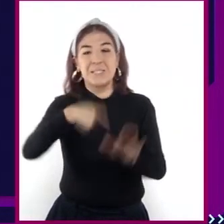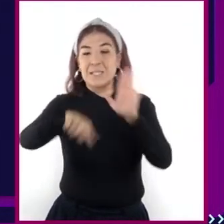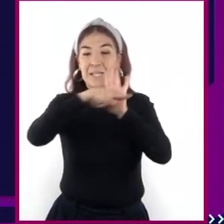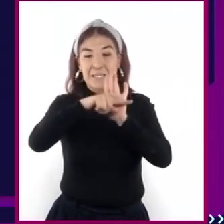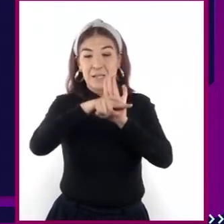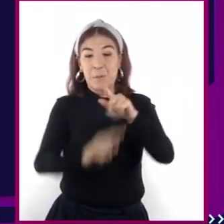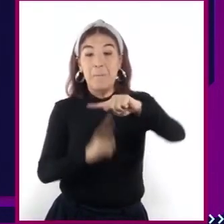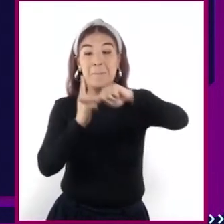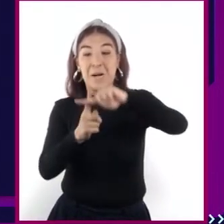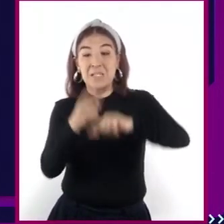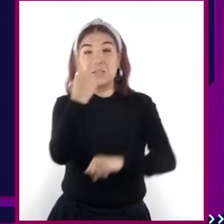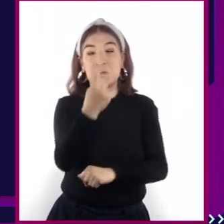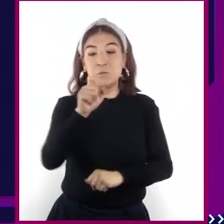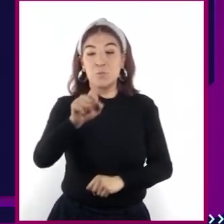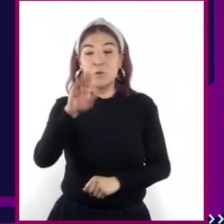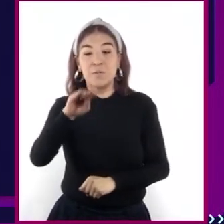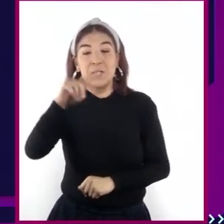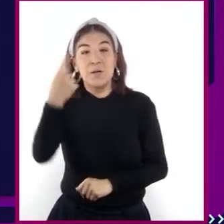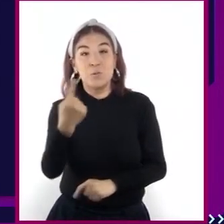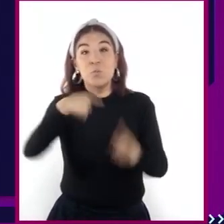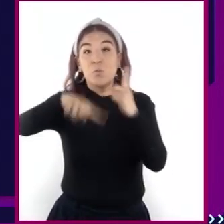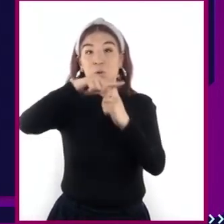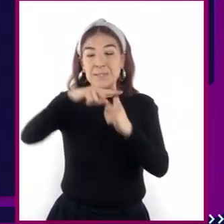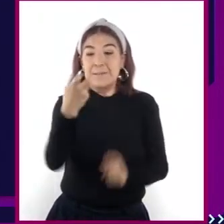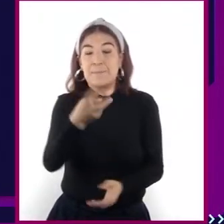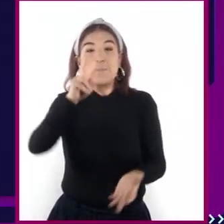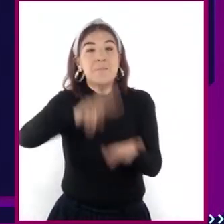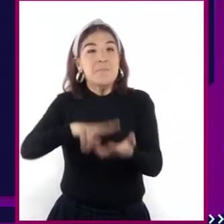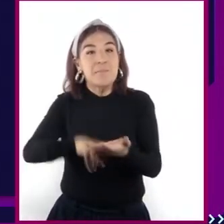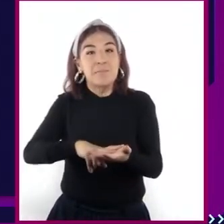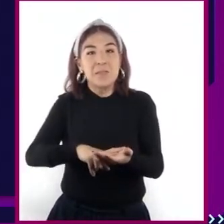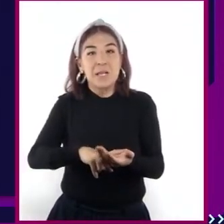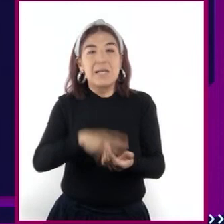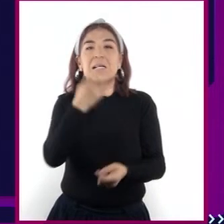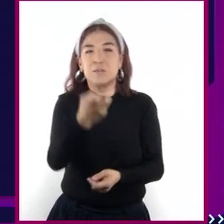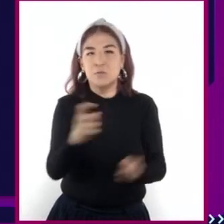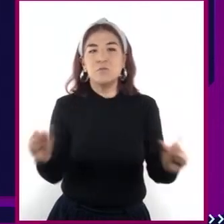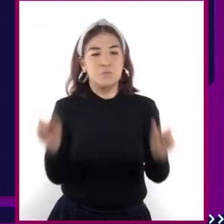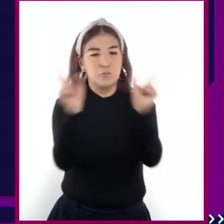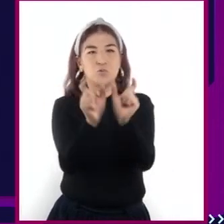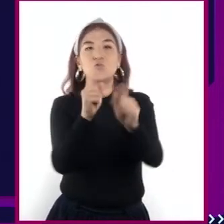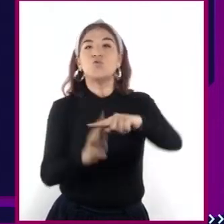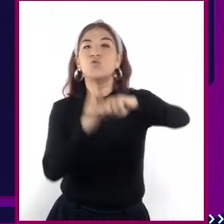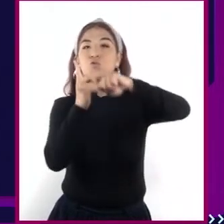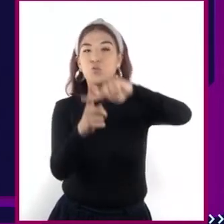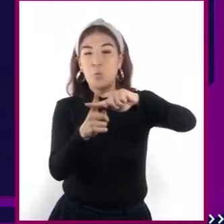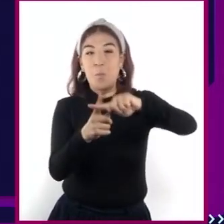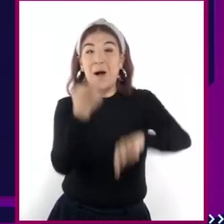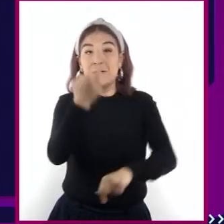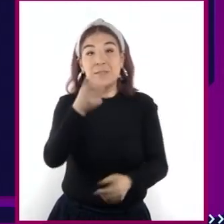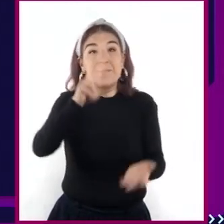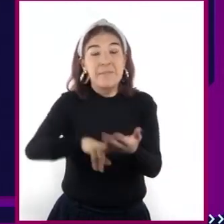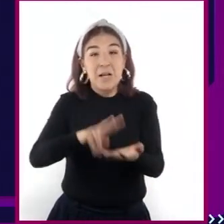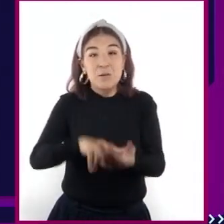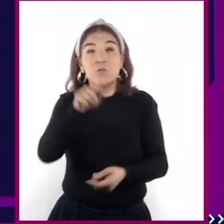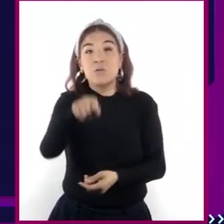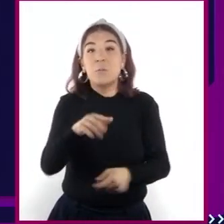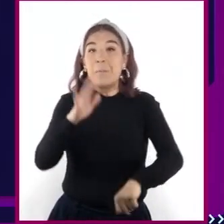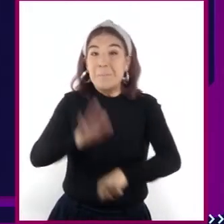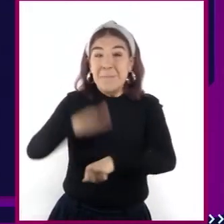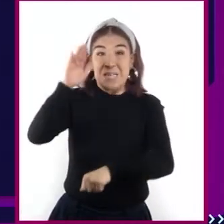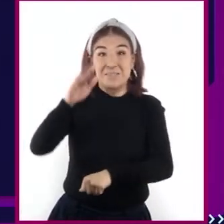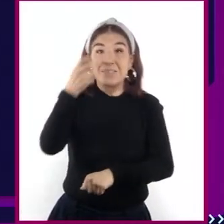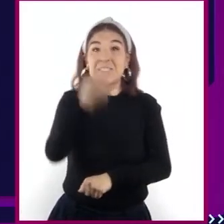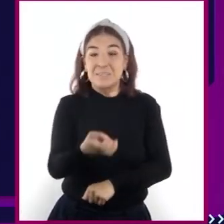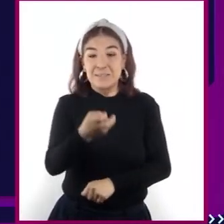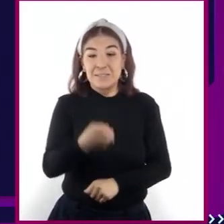debo obtener la diferencia entre los valores absolutos de los sumandos. Y como el número con mayor valor